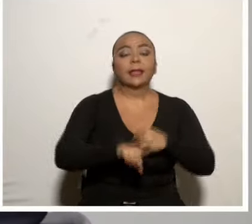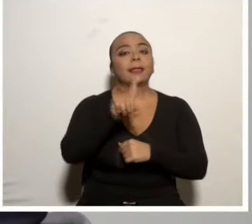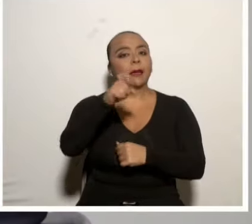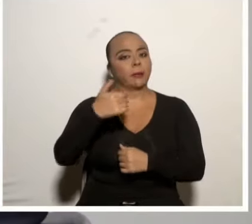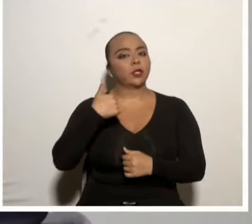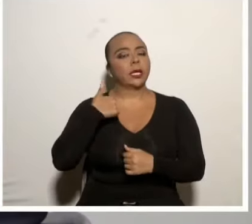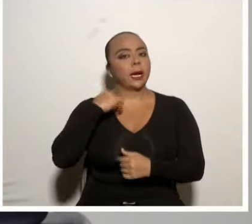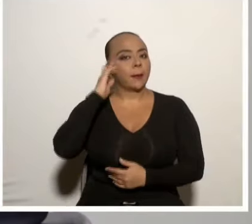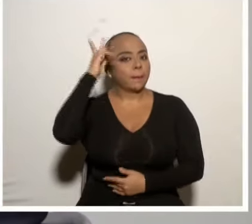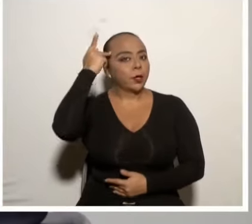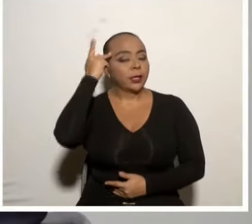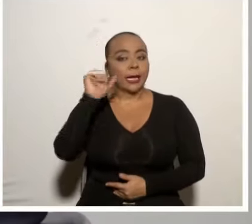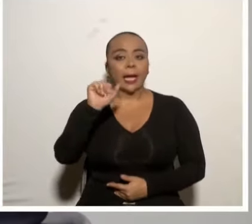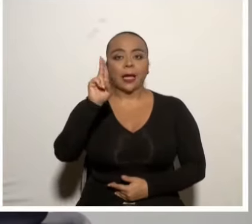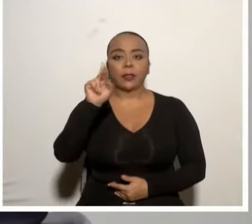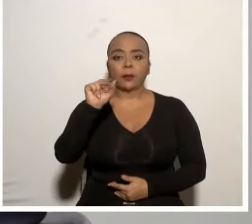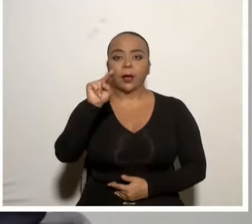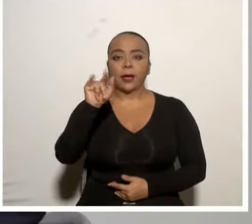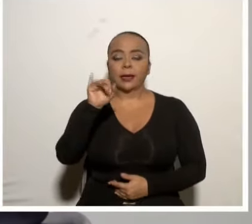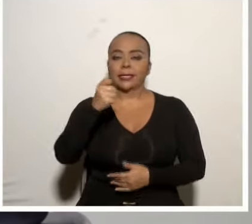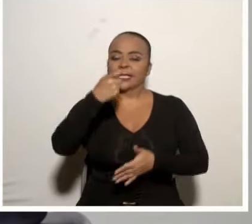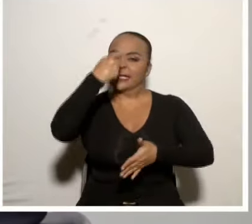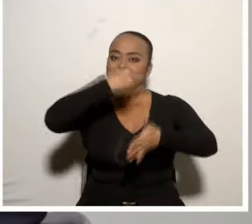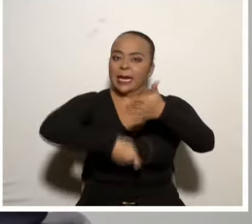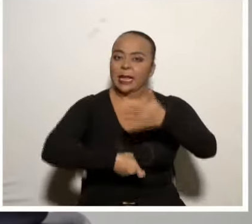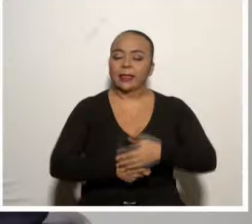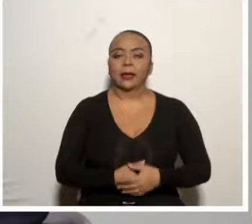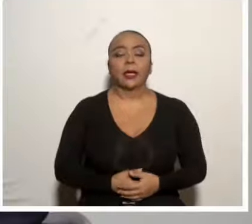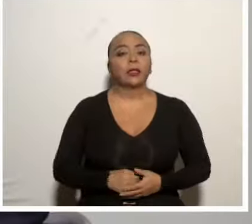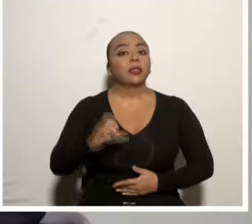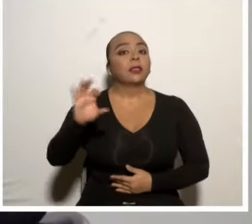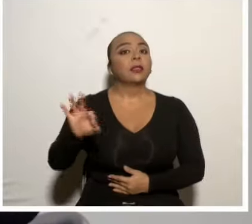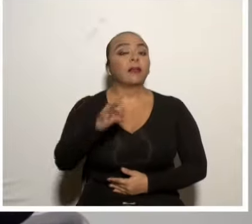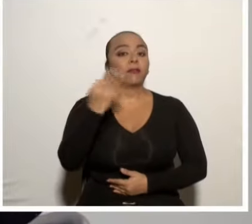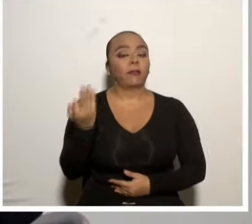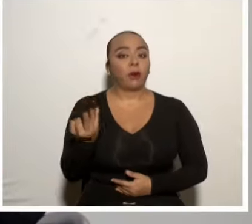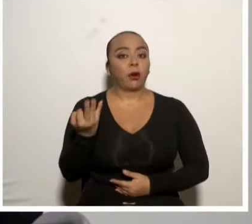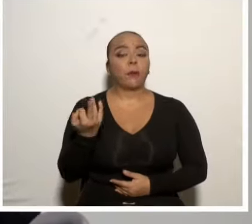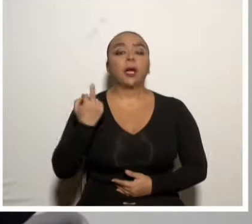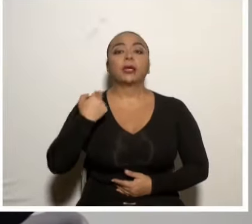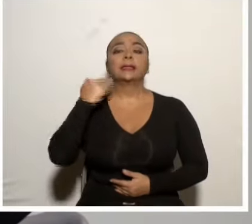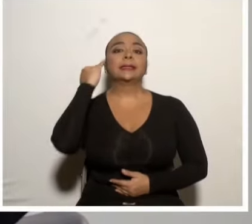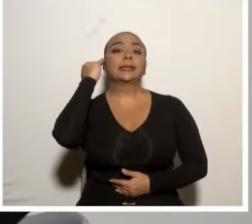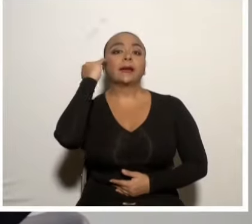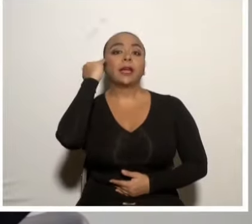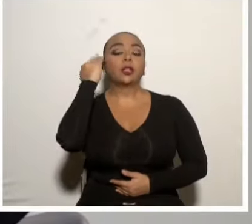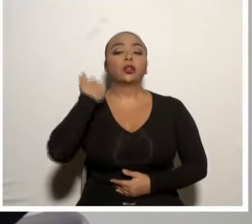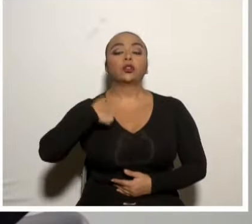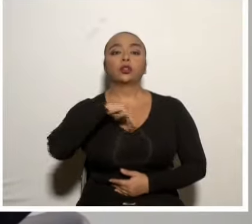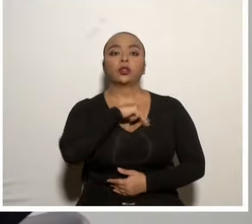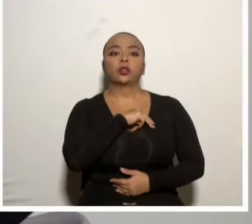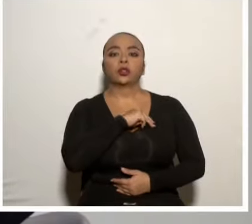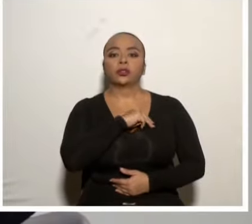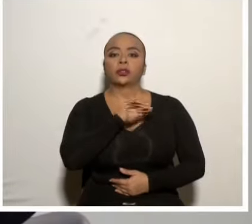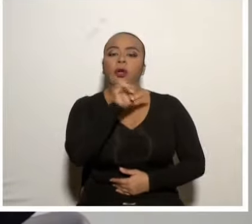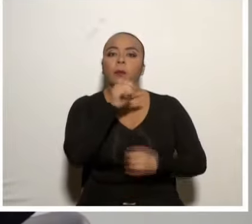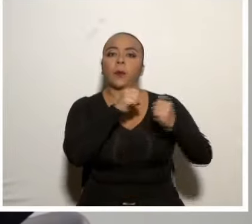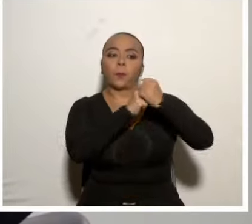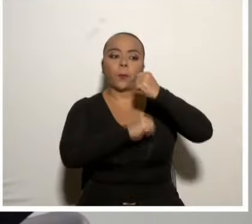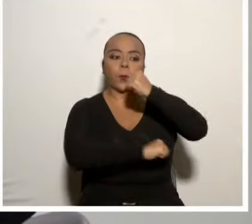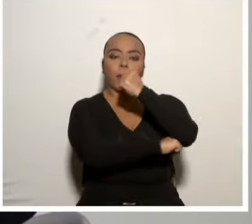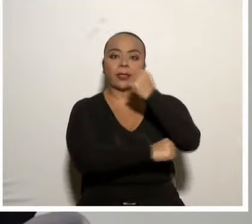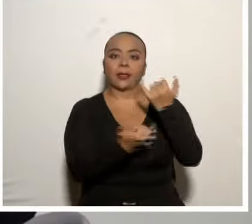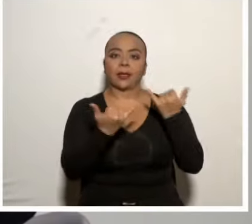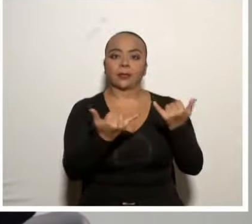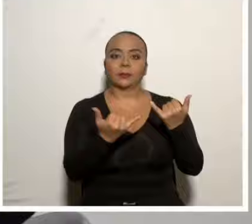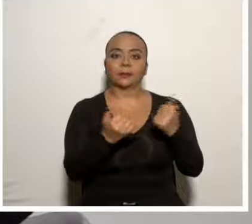tener una política de aduanas estricta, de manera tal que, sabiendo que somos puentes en este